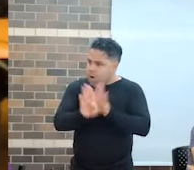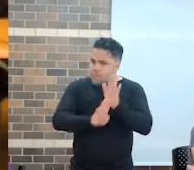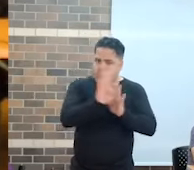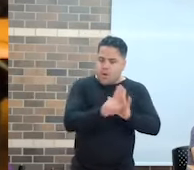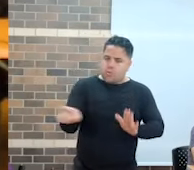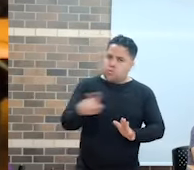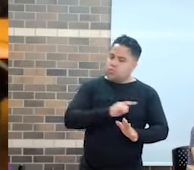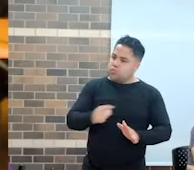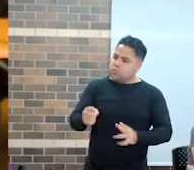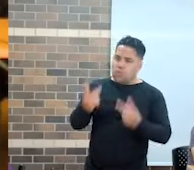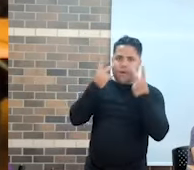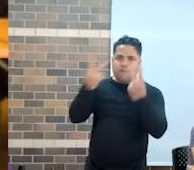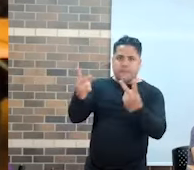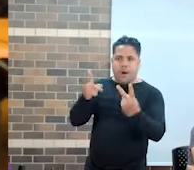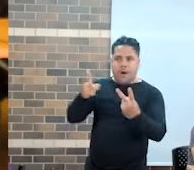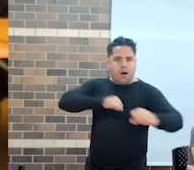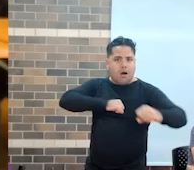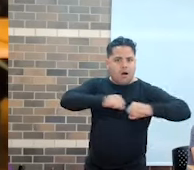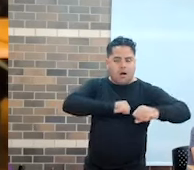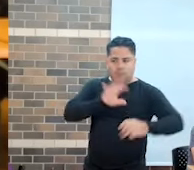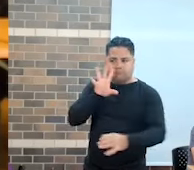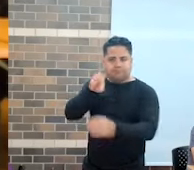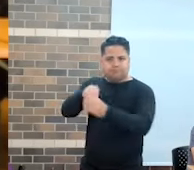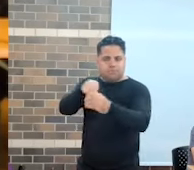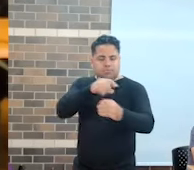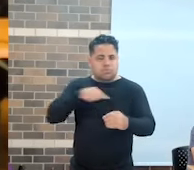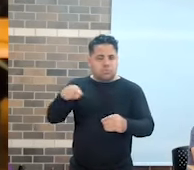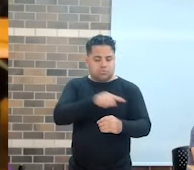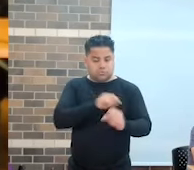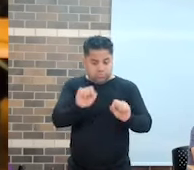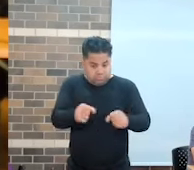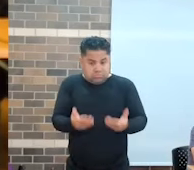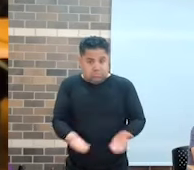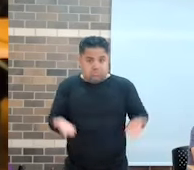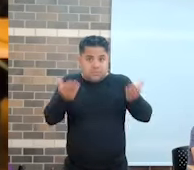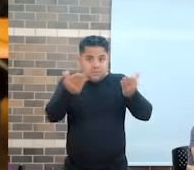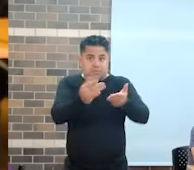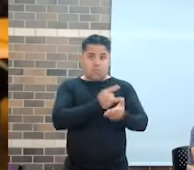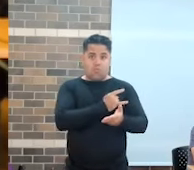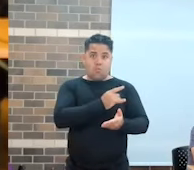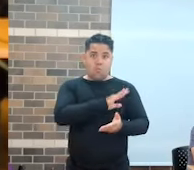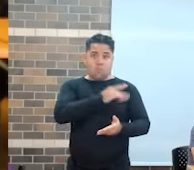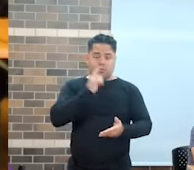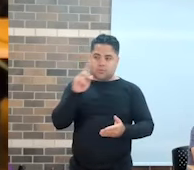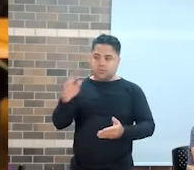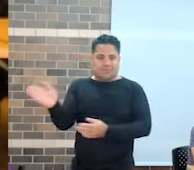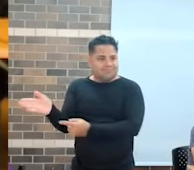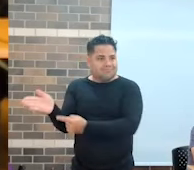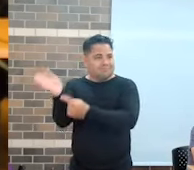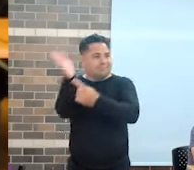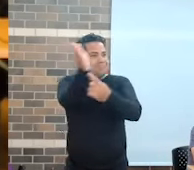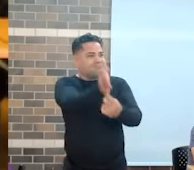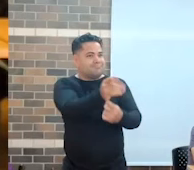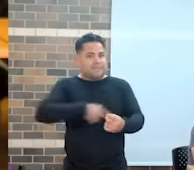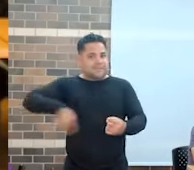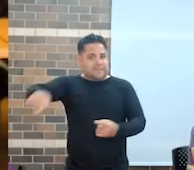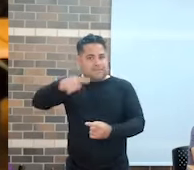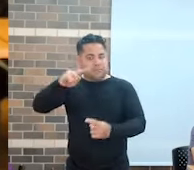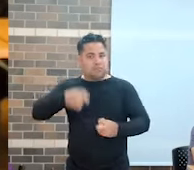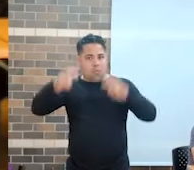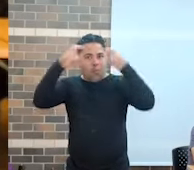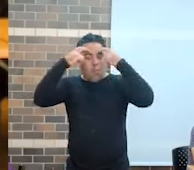hay unas dinámicas internas que están permitiendo que la universidad visibilice esos